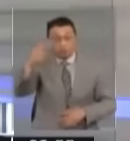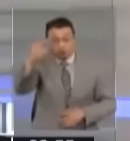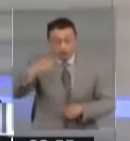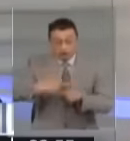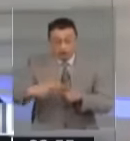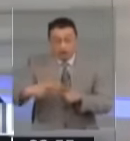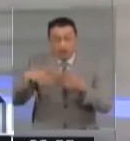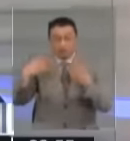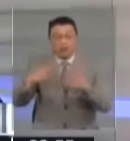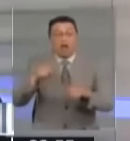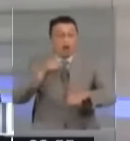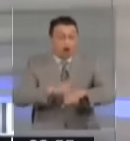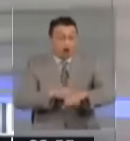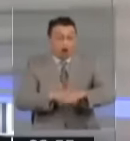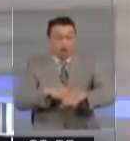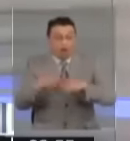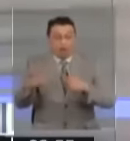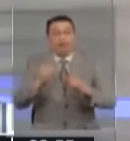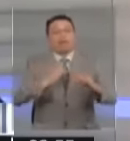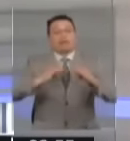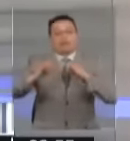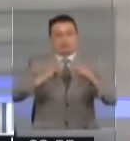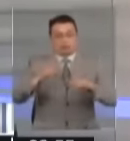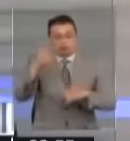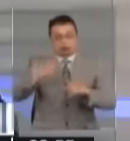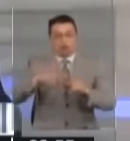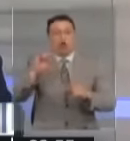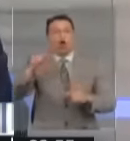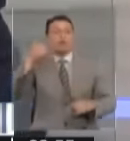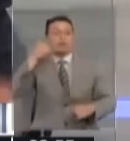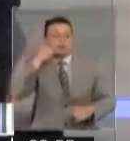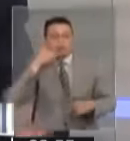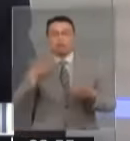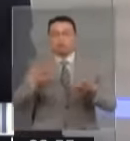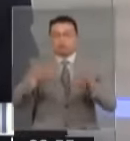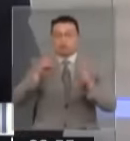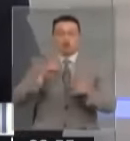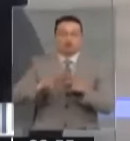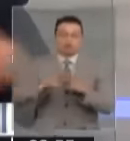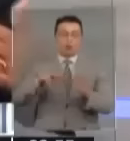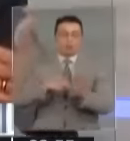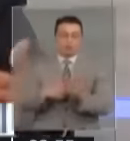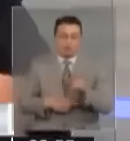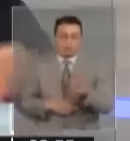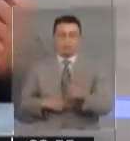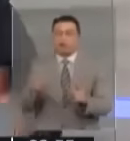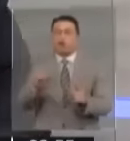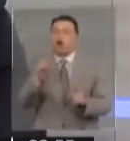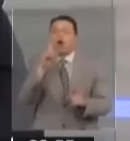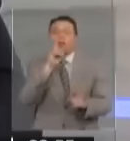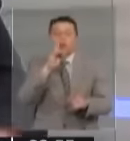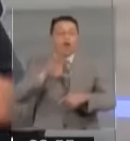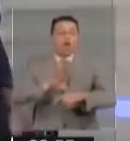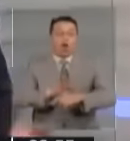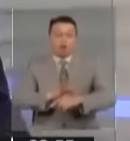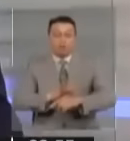las reservas de las horas van a ser a través de internet o telefónicamente para solucionar el problema. Y no tener los